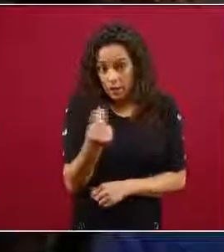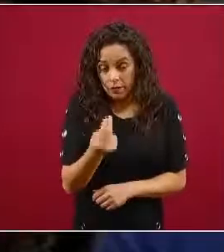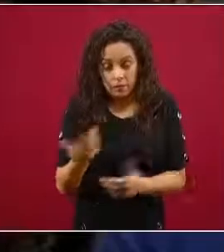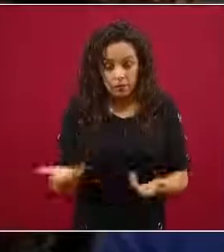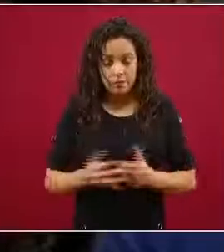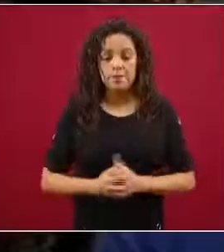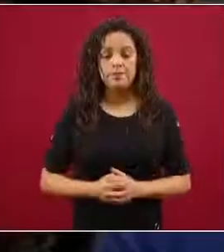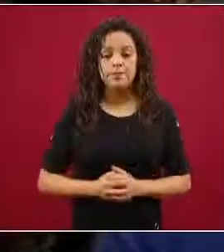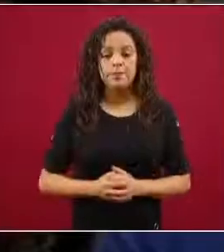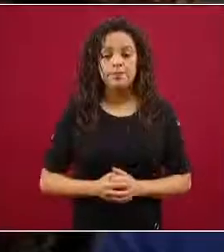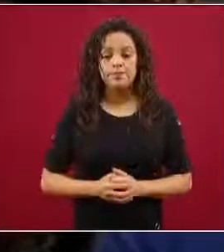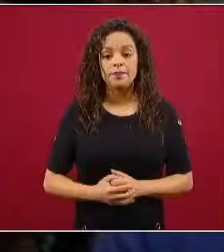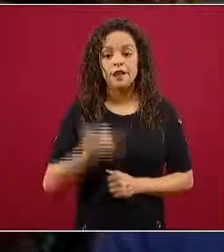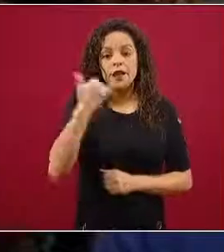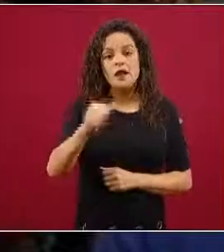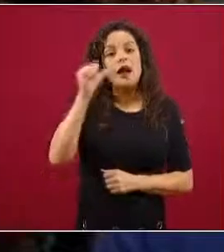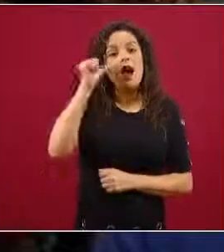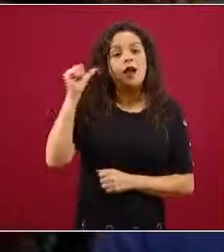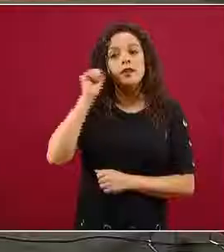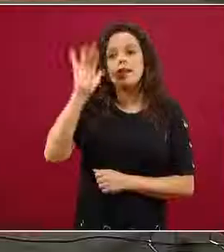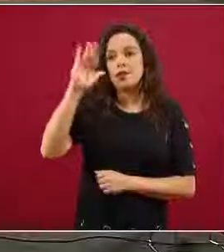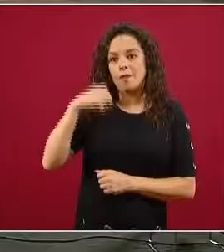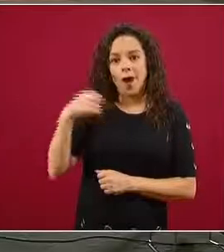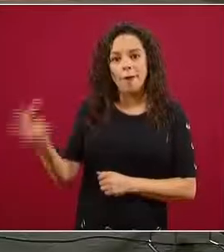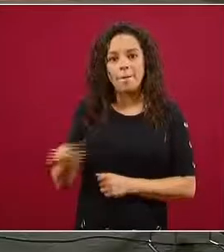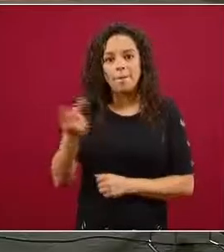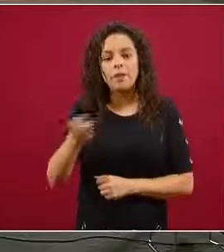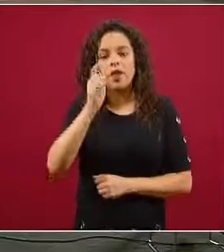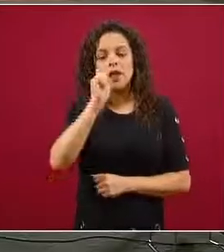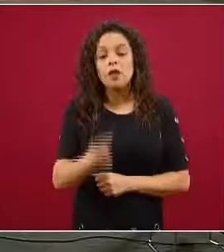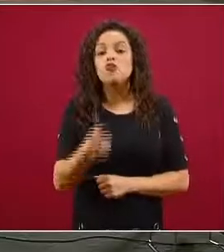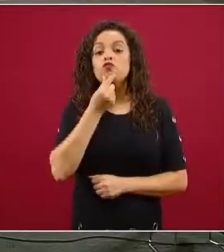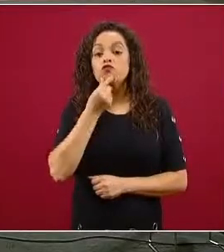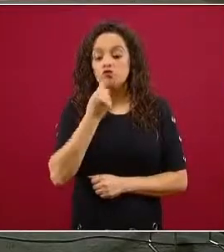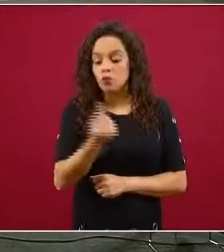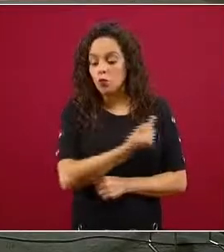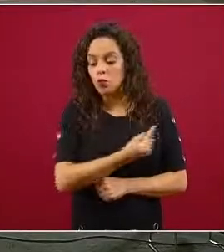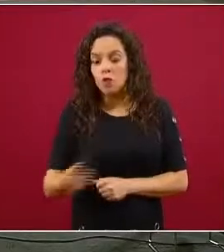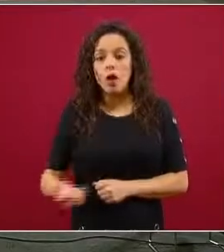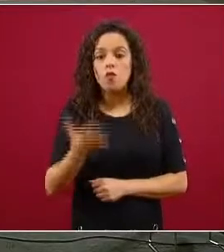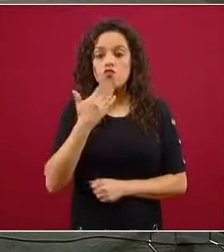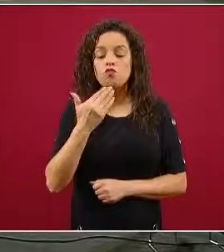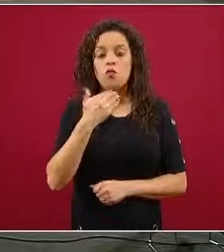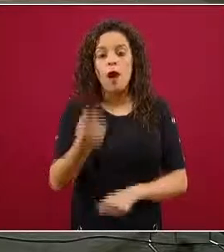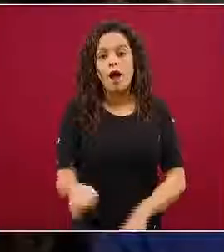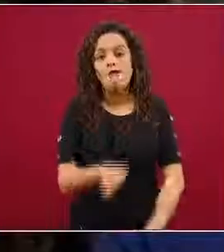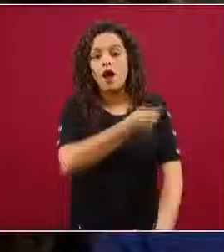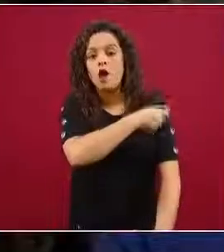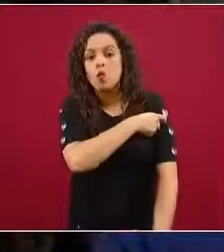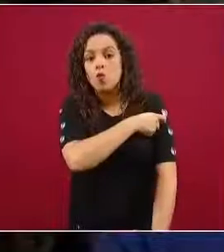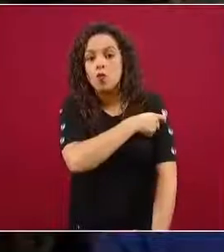Lo que iba a hacer ayer tiene que ver con los niños que no han tenido vacunas y otros